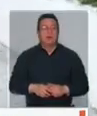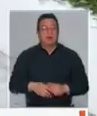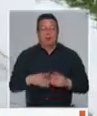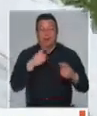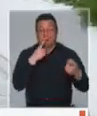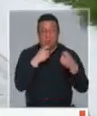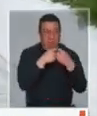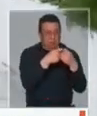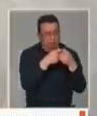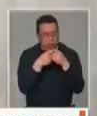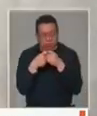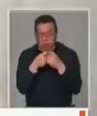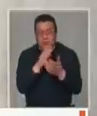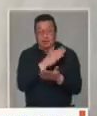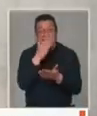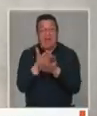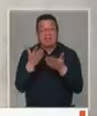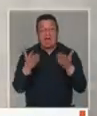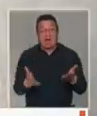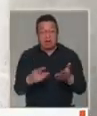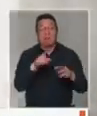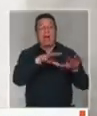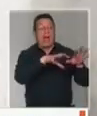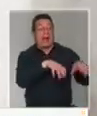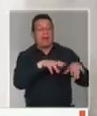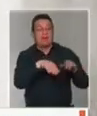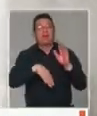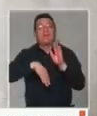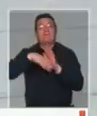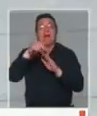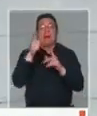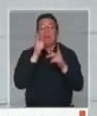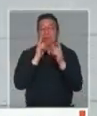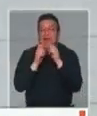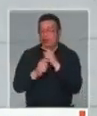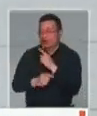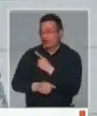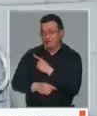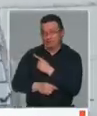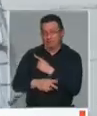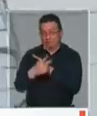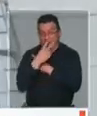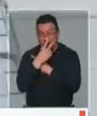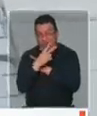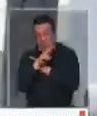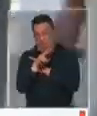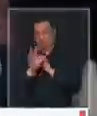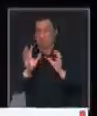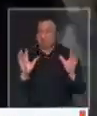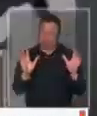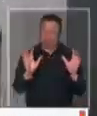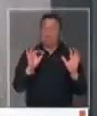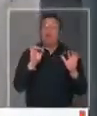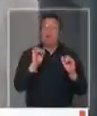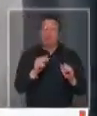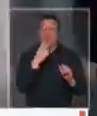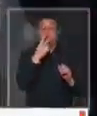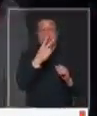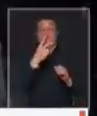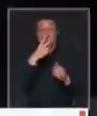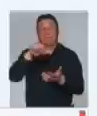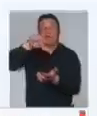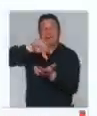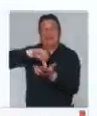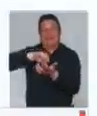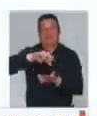Debatible, pero hasta ahora estos eran los animales más peligrosos, si así uno lo puede parafrasear, que se podían ver en pleno